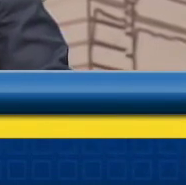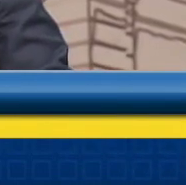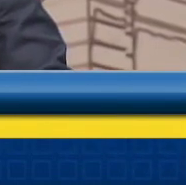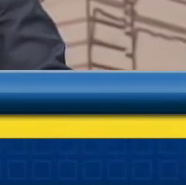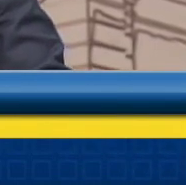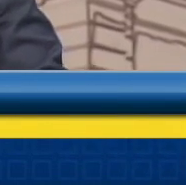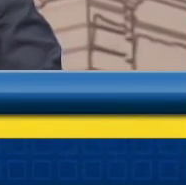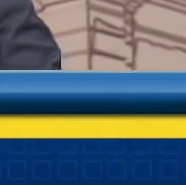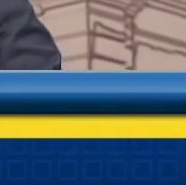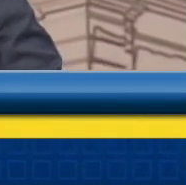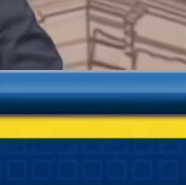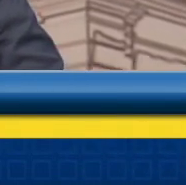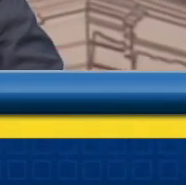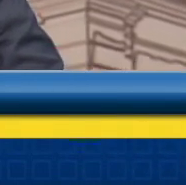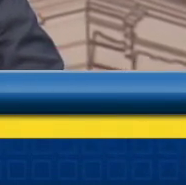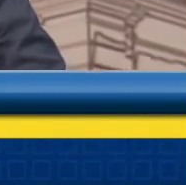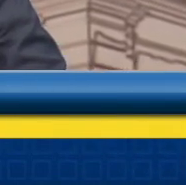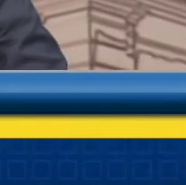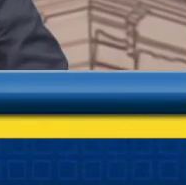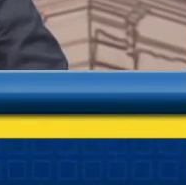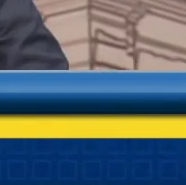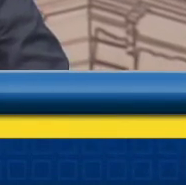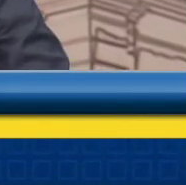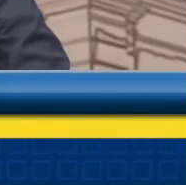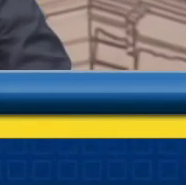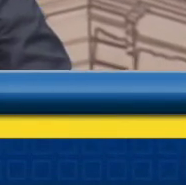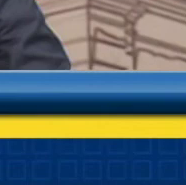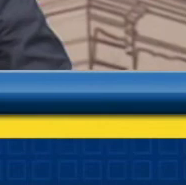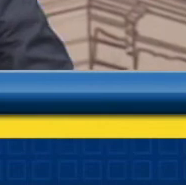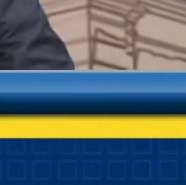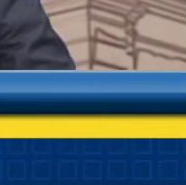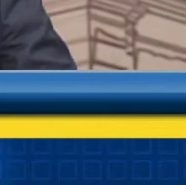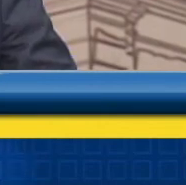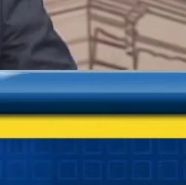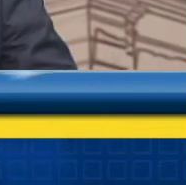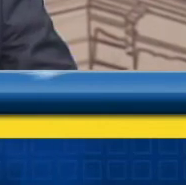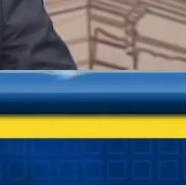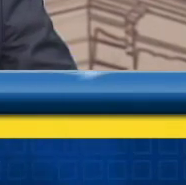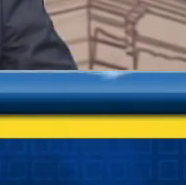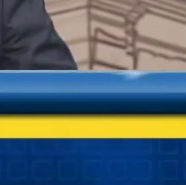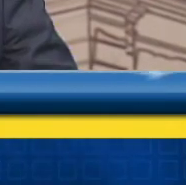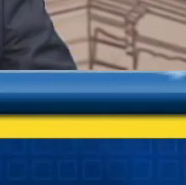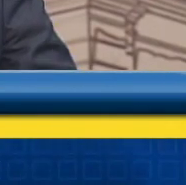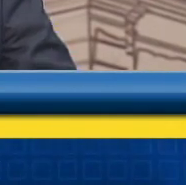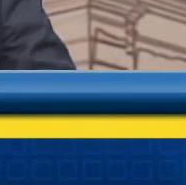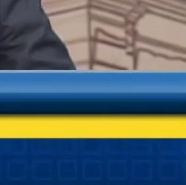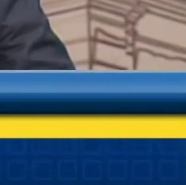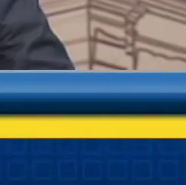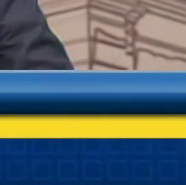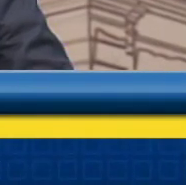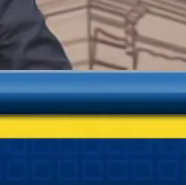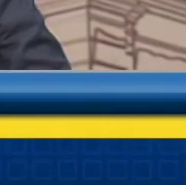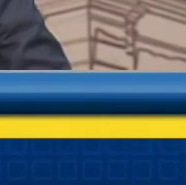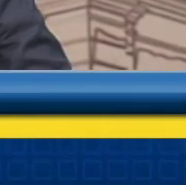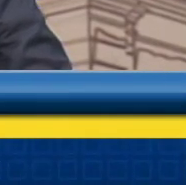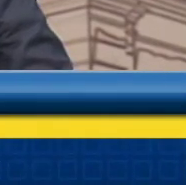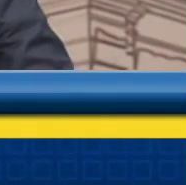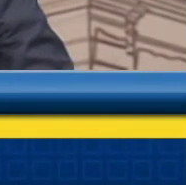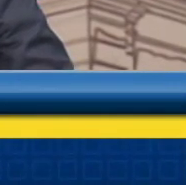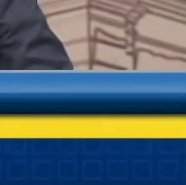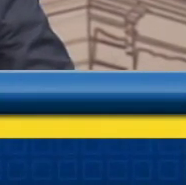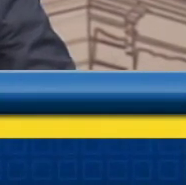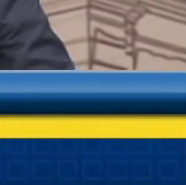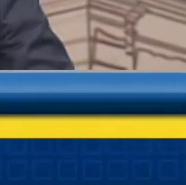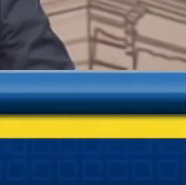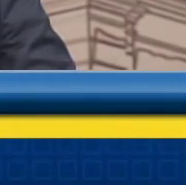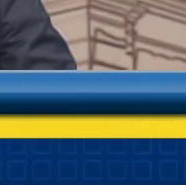que transmitimos contenidos, nuestra misión es dar información, dar entretenimiento y dar cultura a través